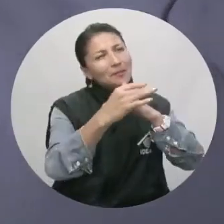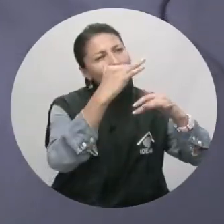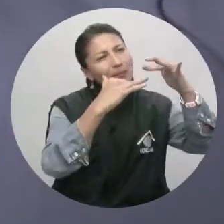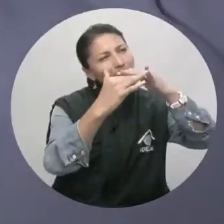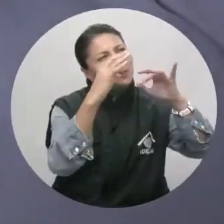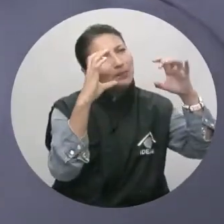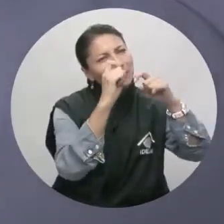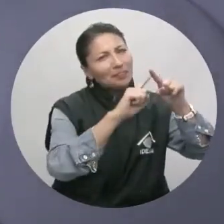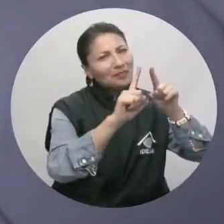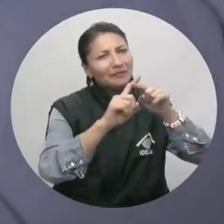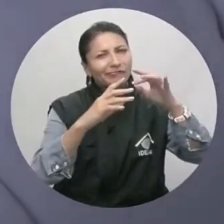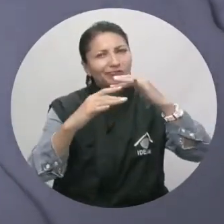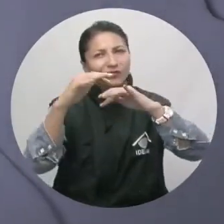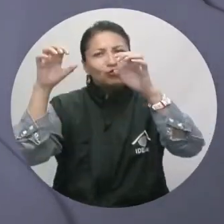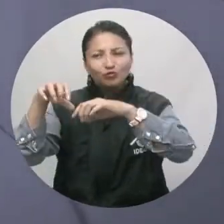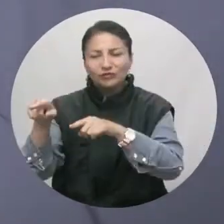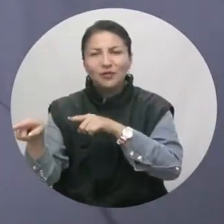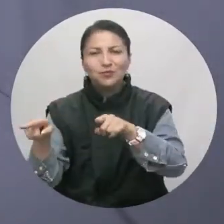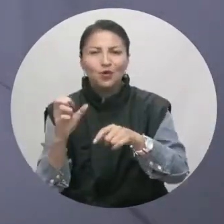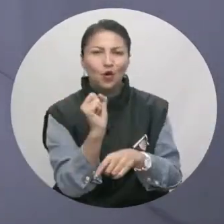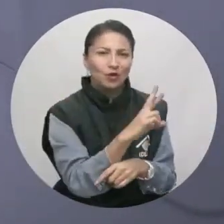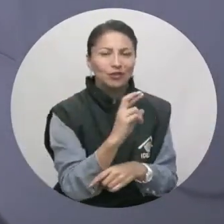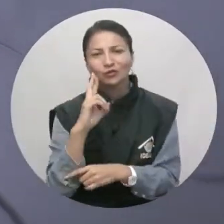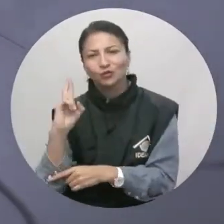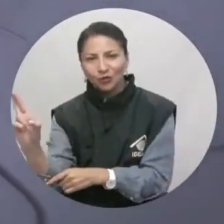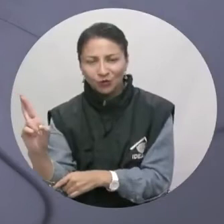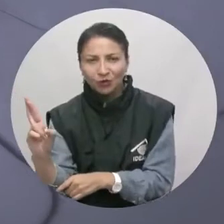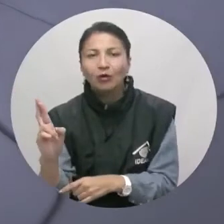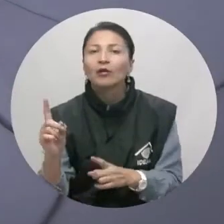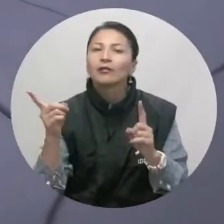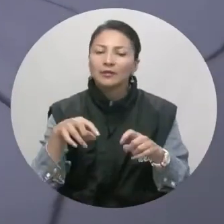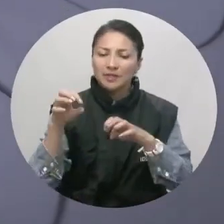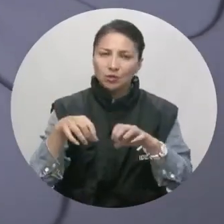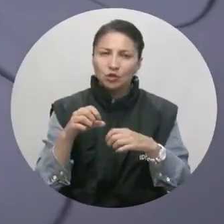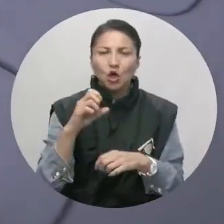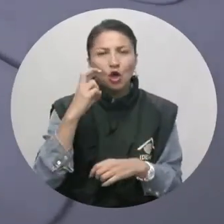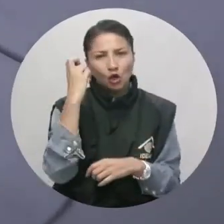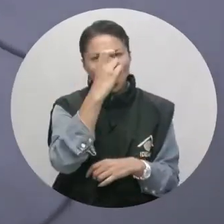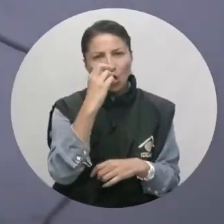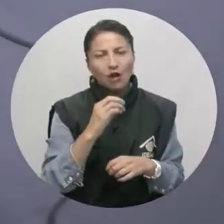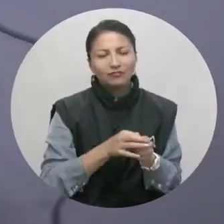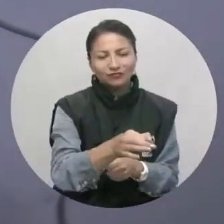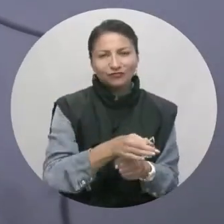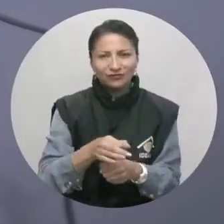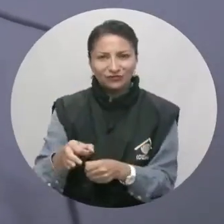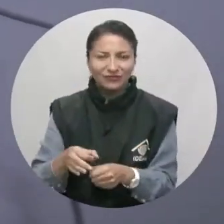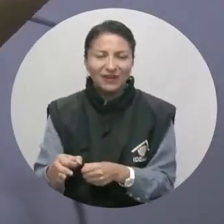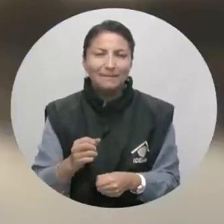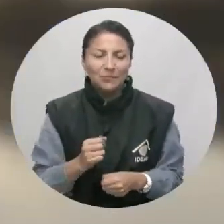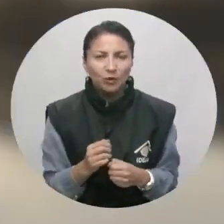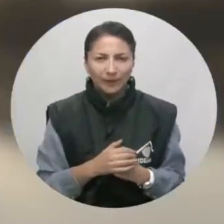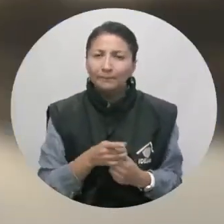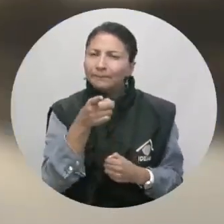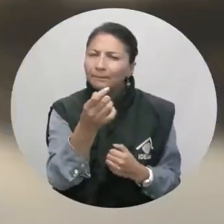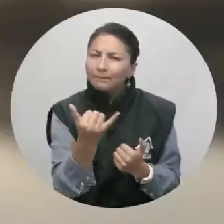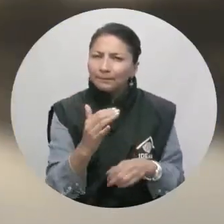será seco durante la noche, sin descartar posibles lloviznas sobre los cerros orientales hacia la madrugada. Ahora, mucha atención a